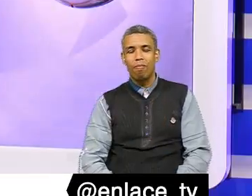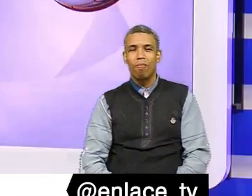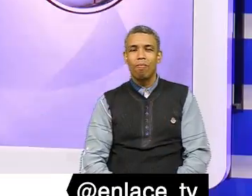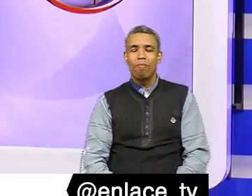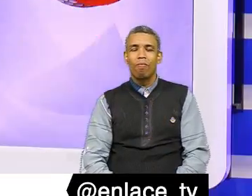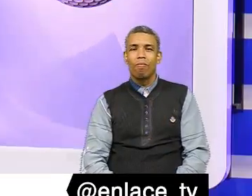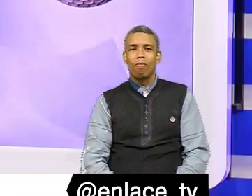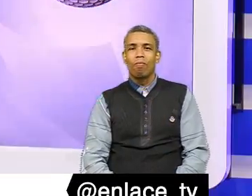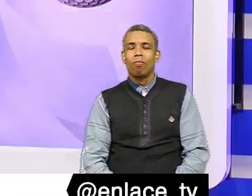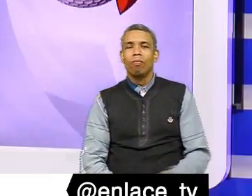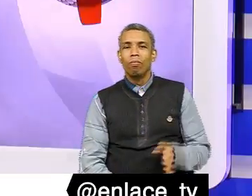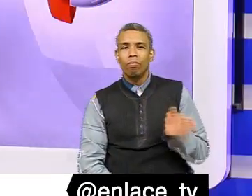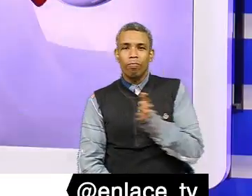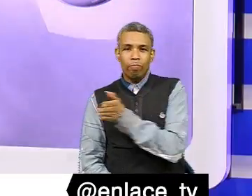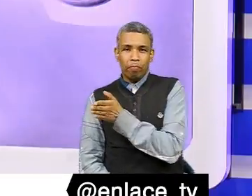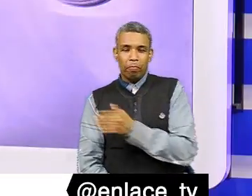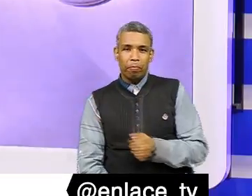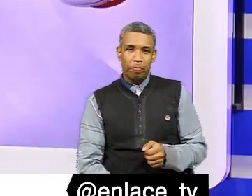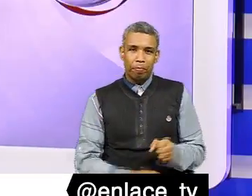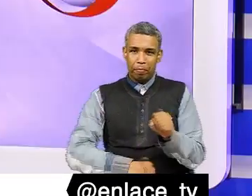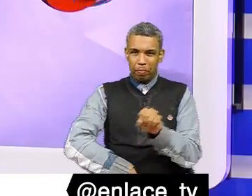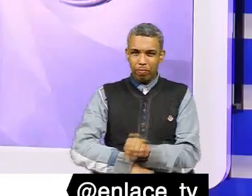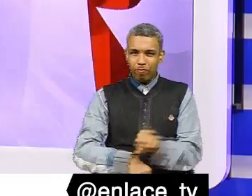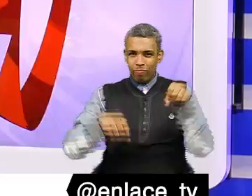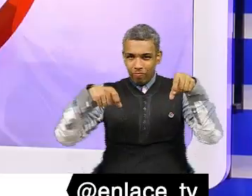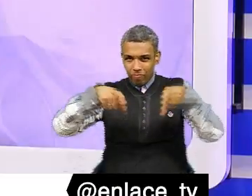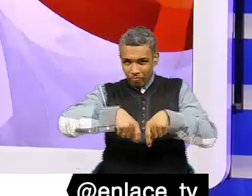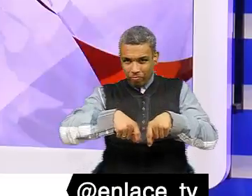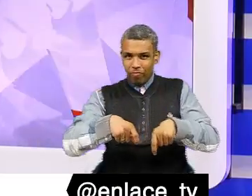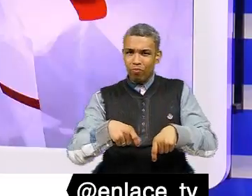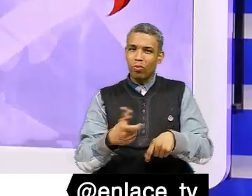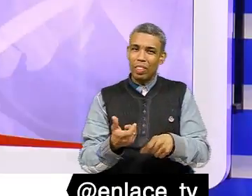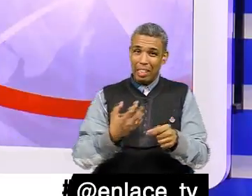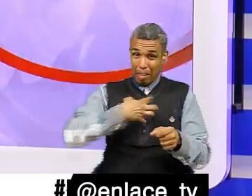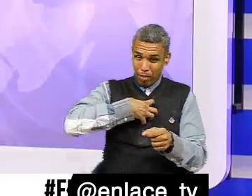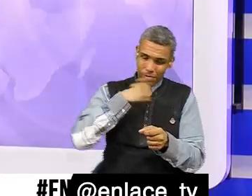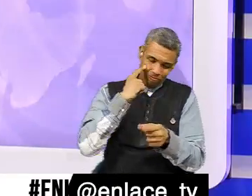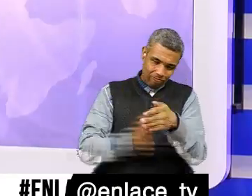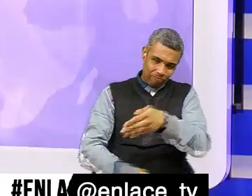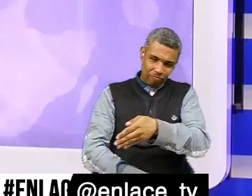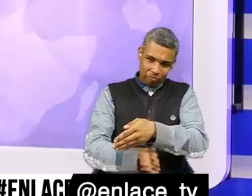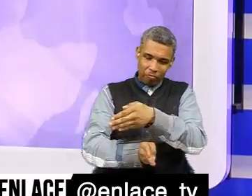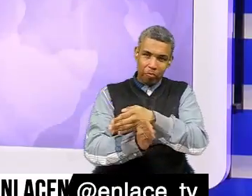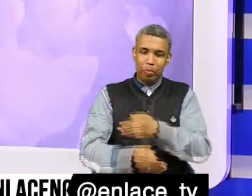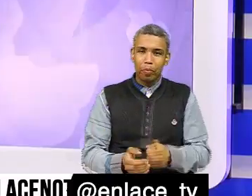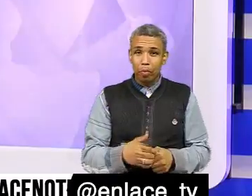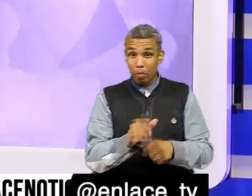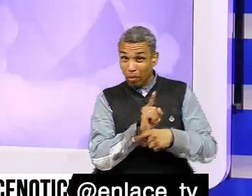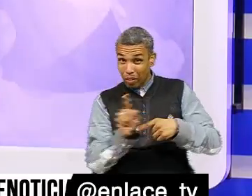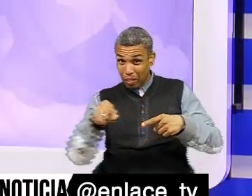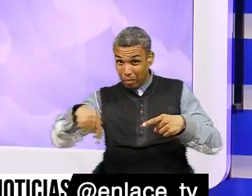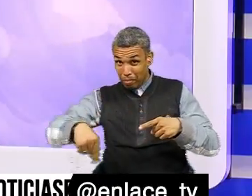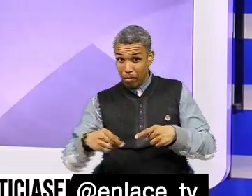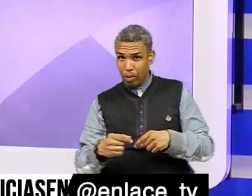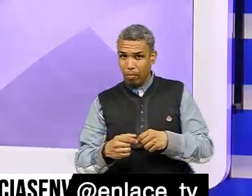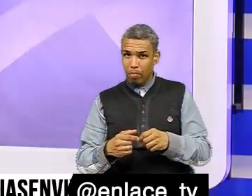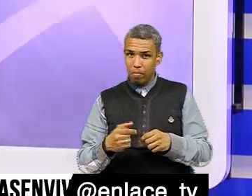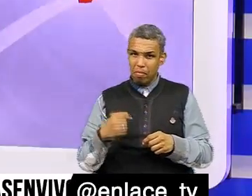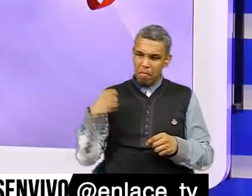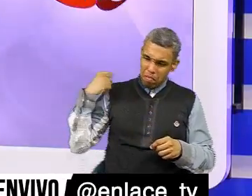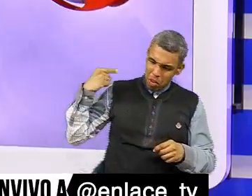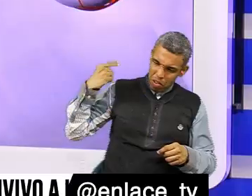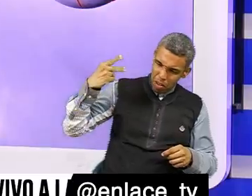Continúa el torneo descentralizado de microfútbol en homenaje a Faustino Santiago. Esta semana se juega una fecha más. Vamos a ver